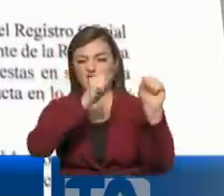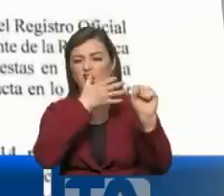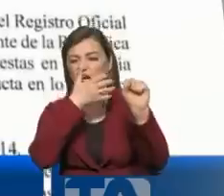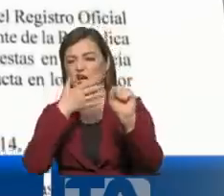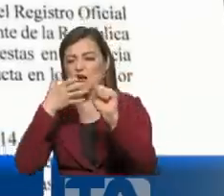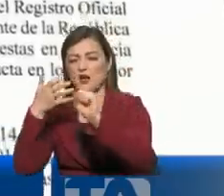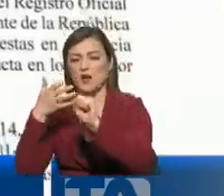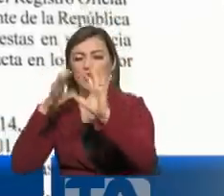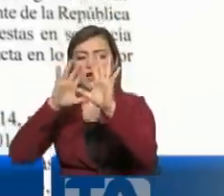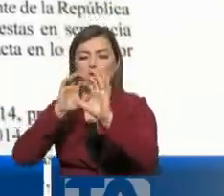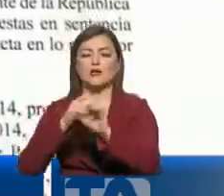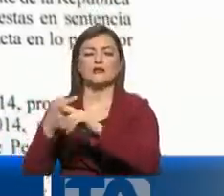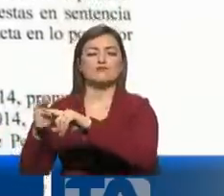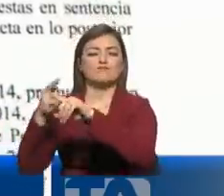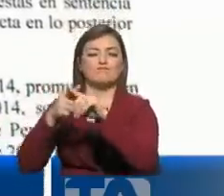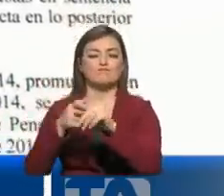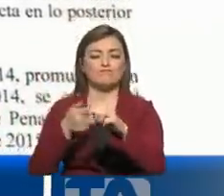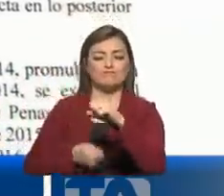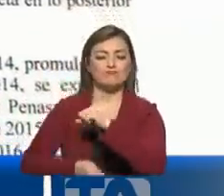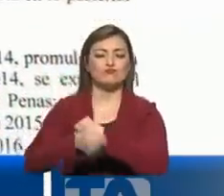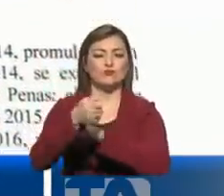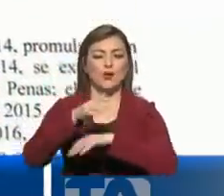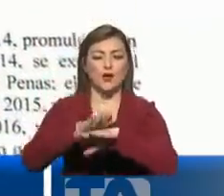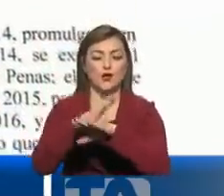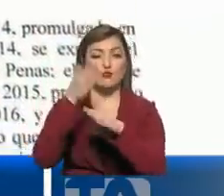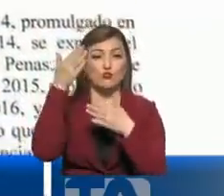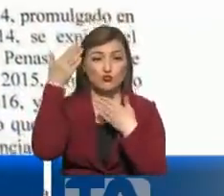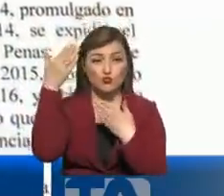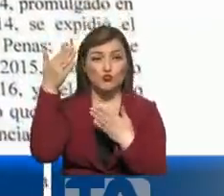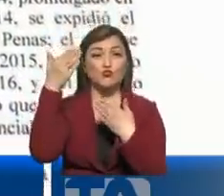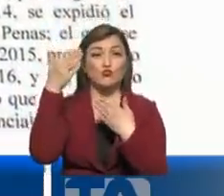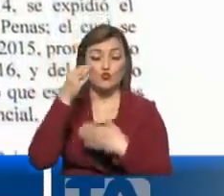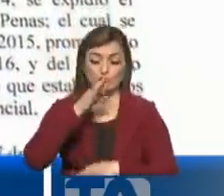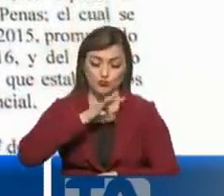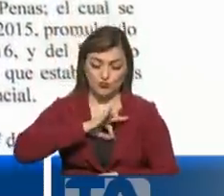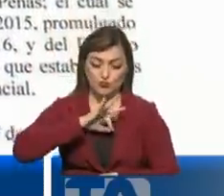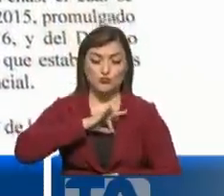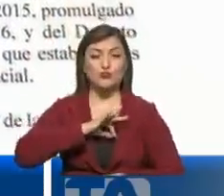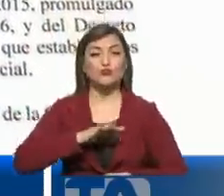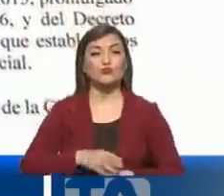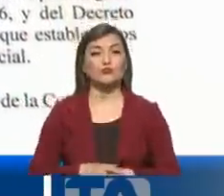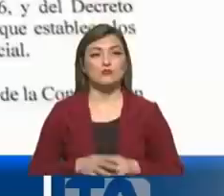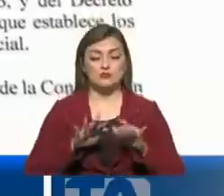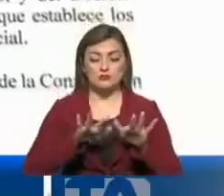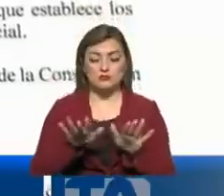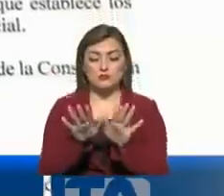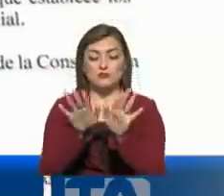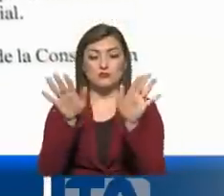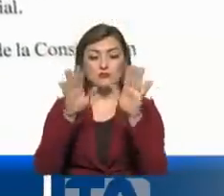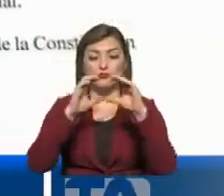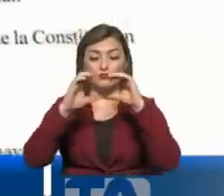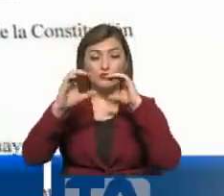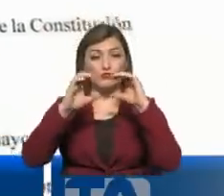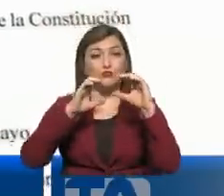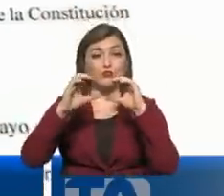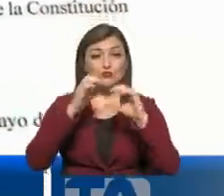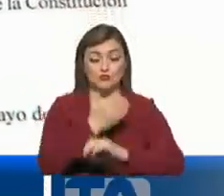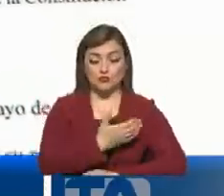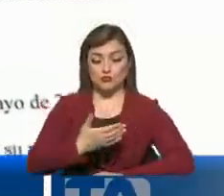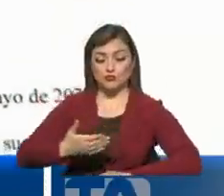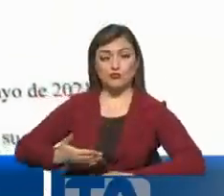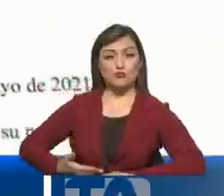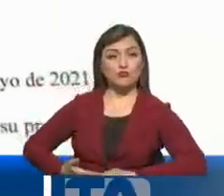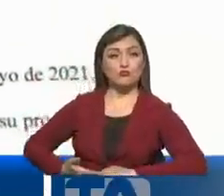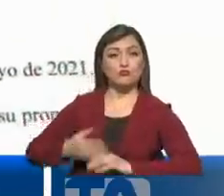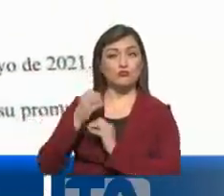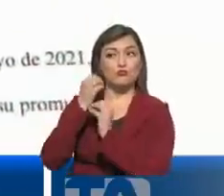forzada, secuestro y homicidio por razones políticas o de conciencia. La Secretaría General de Comunicación de la Presidencia